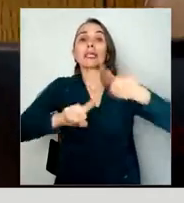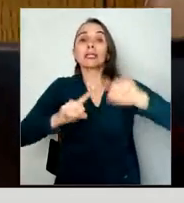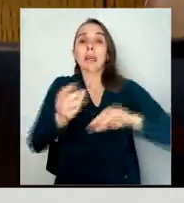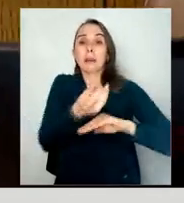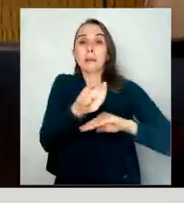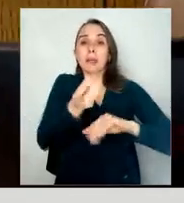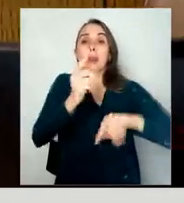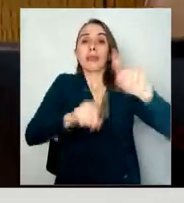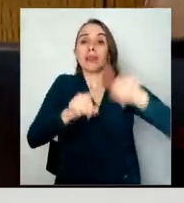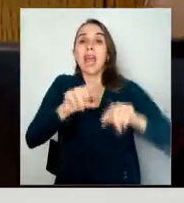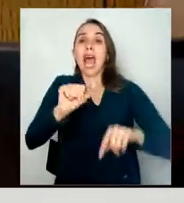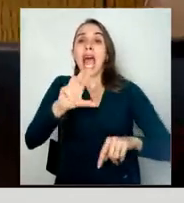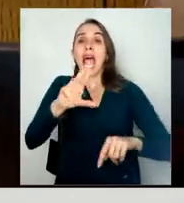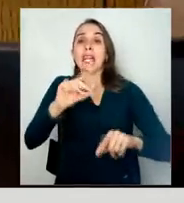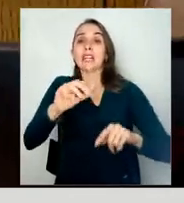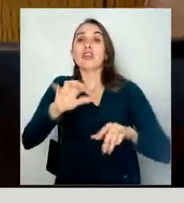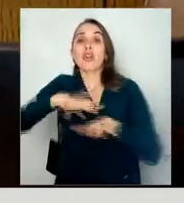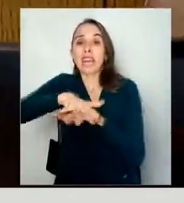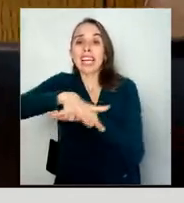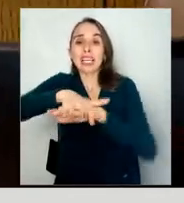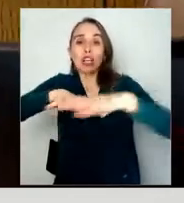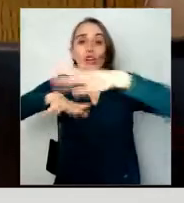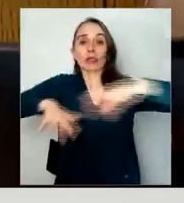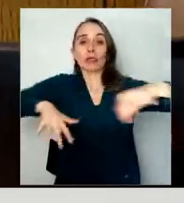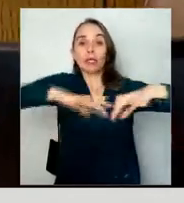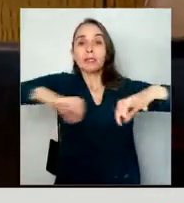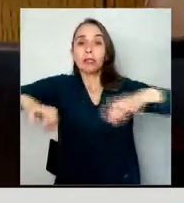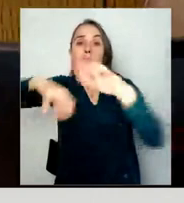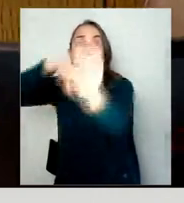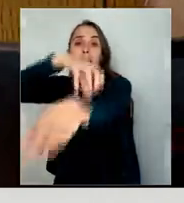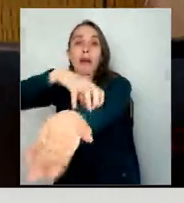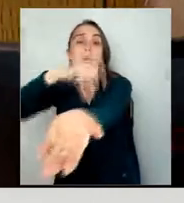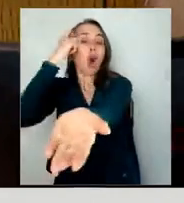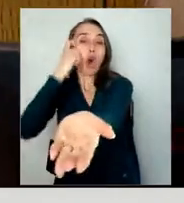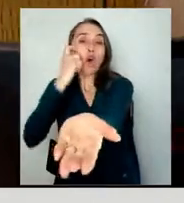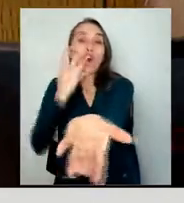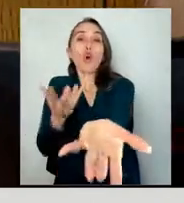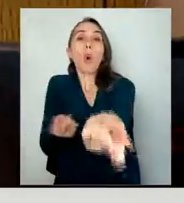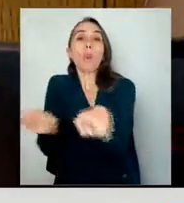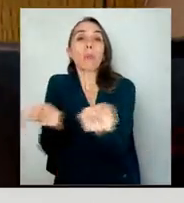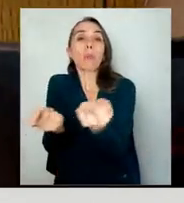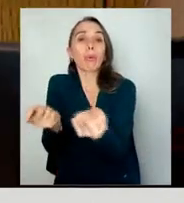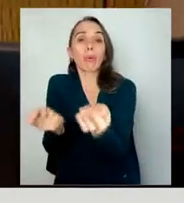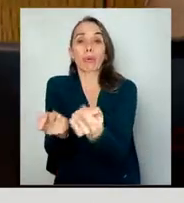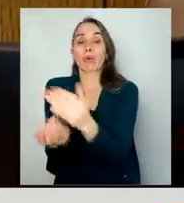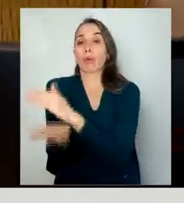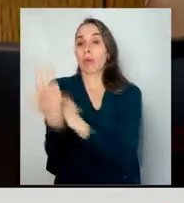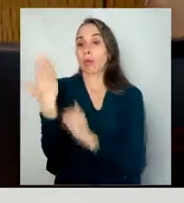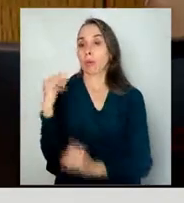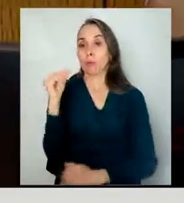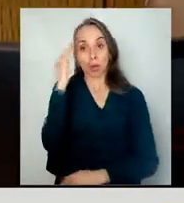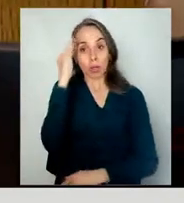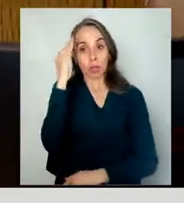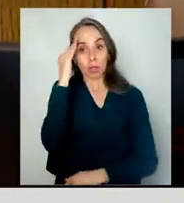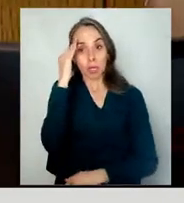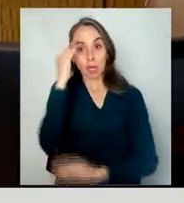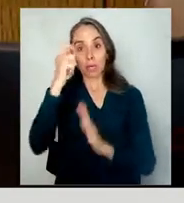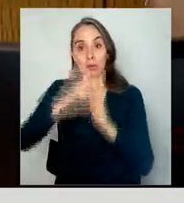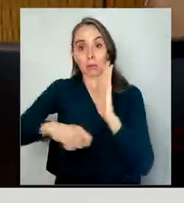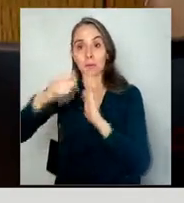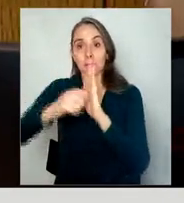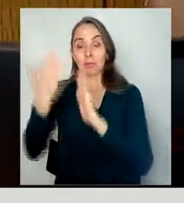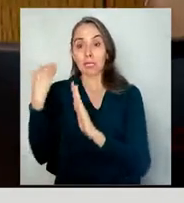nuestra región de o'higgie es por esto que hemos recibido los últimos días y también en los meses anteriores denuncias